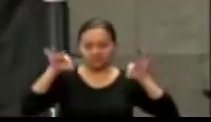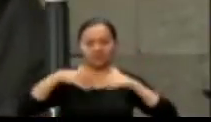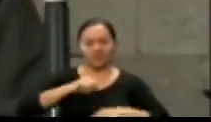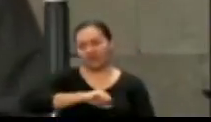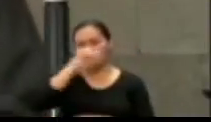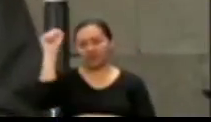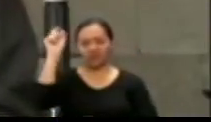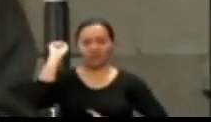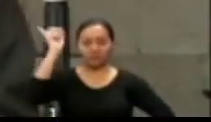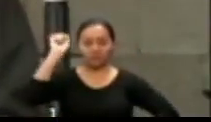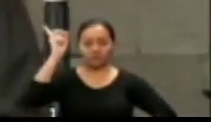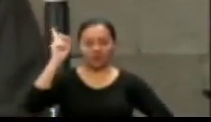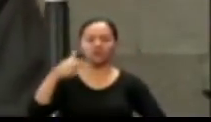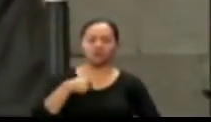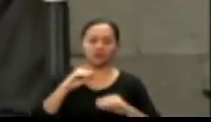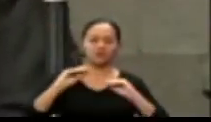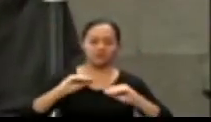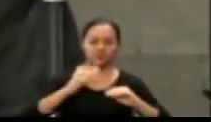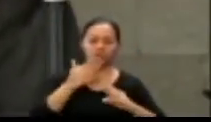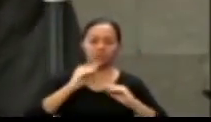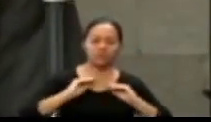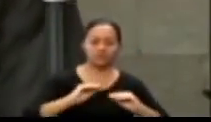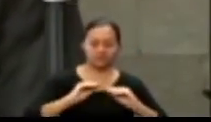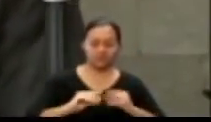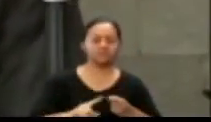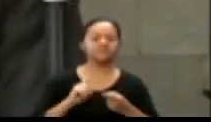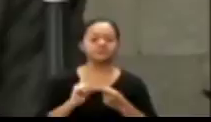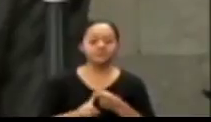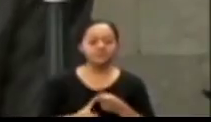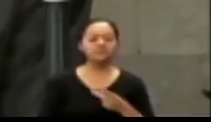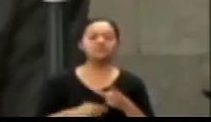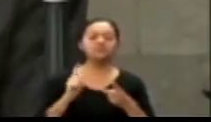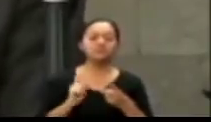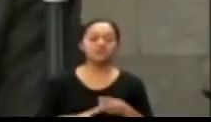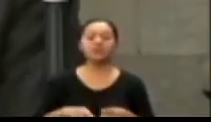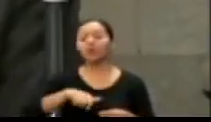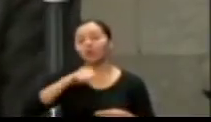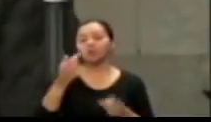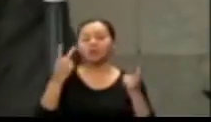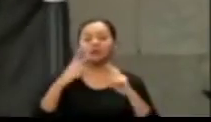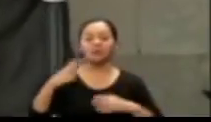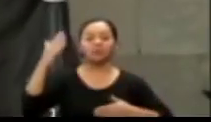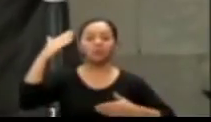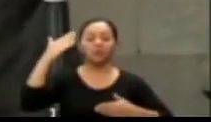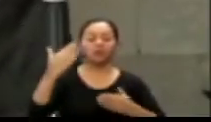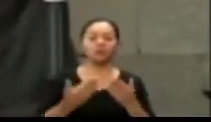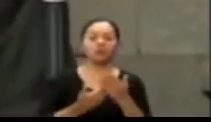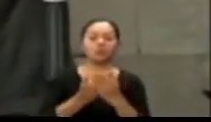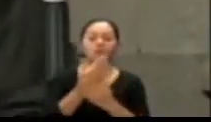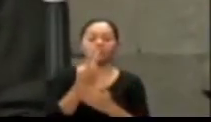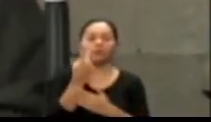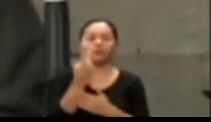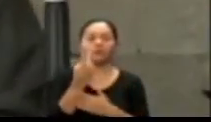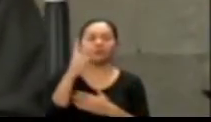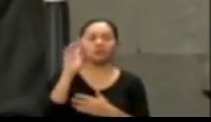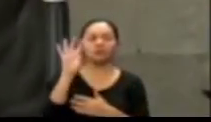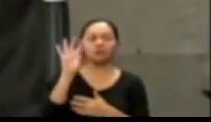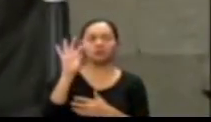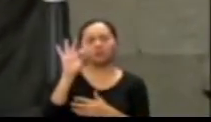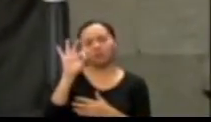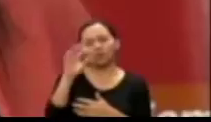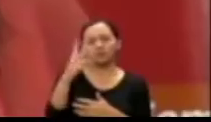de graduados dentro de las instituciones, que tiene una edad media de 28, 29 años. Yo tengo 37, soy uno de los más